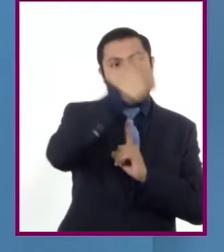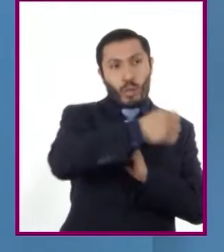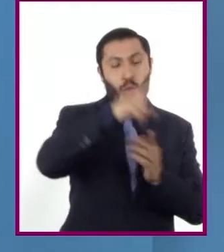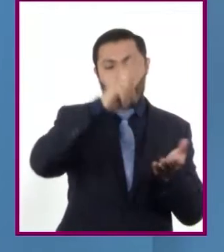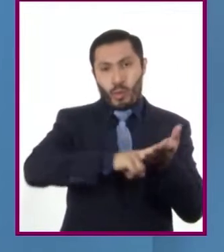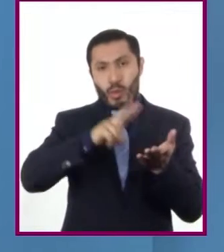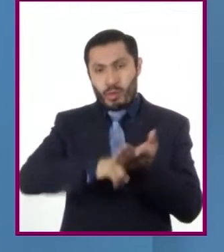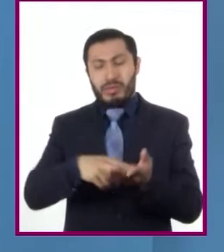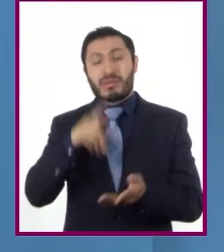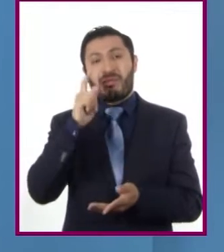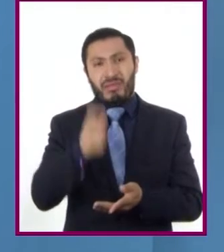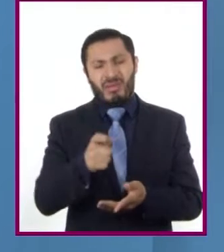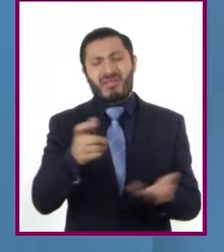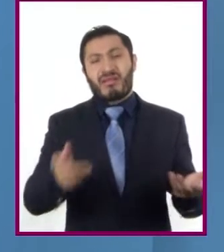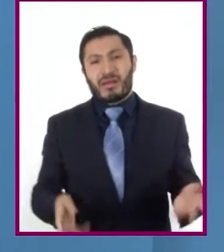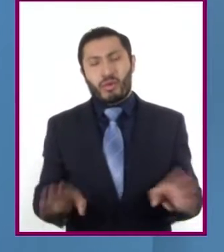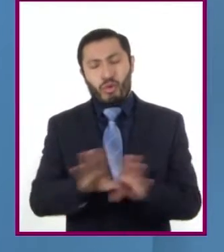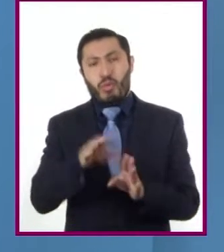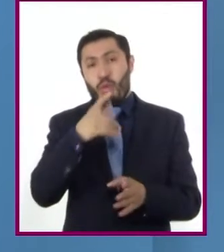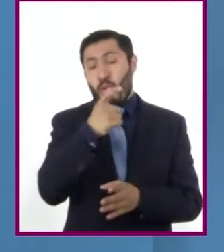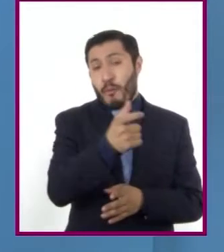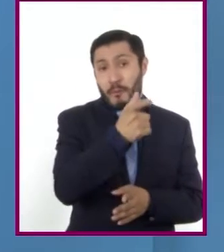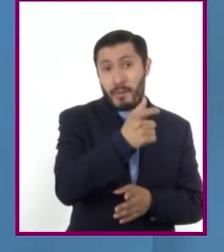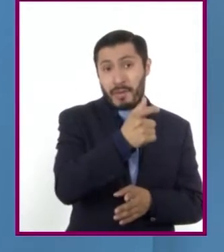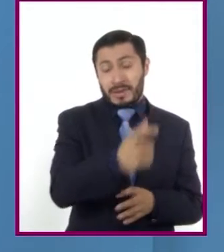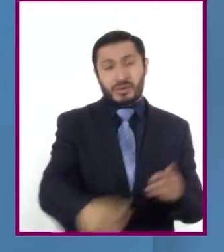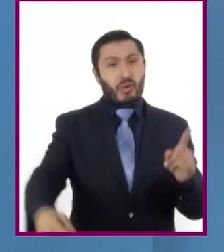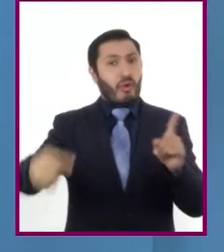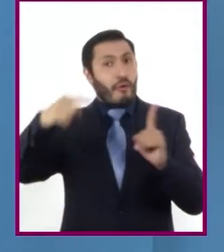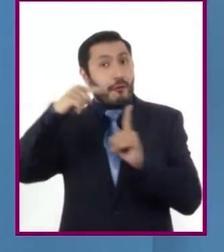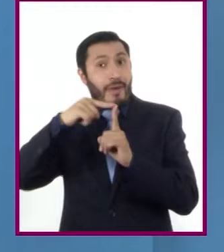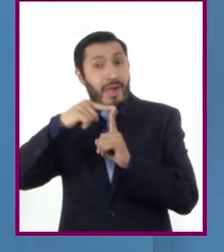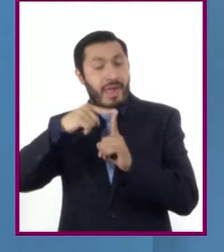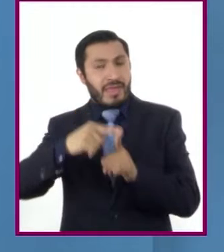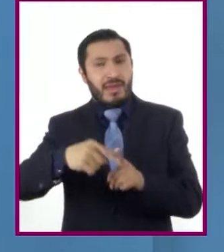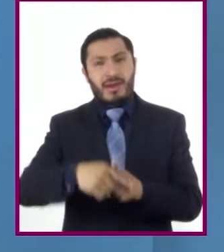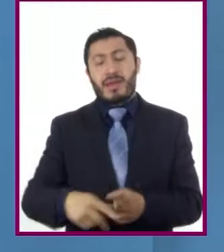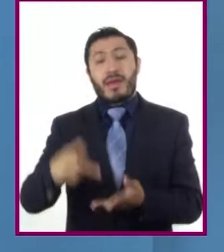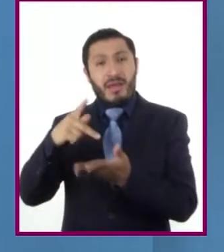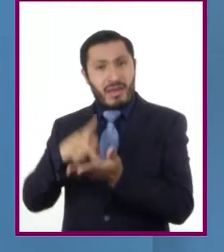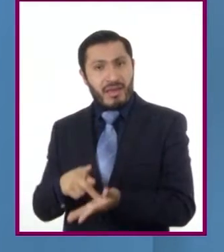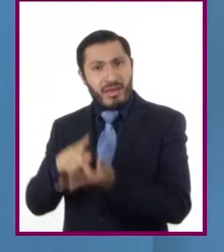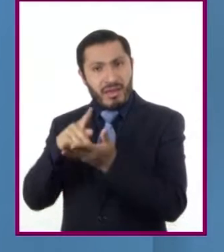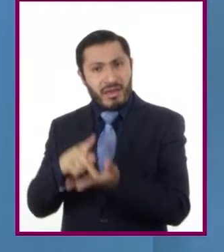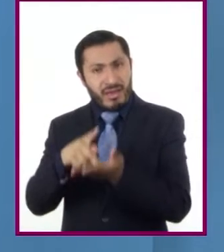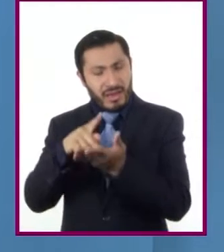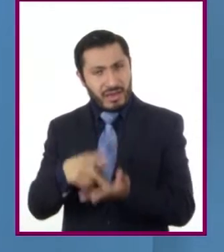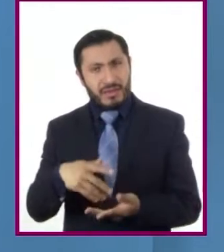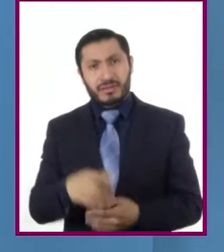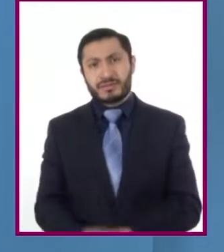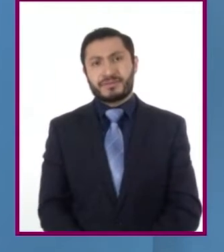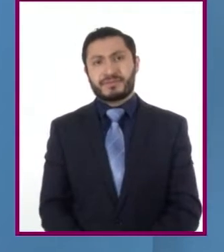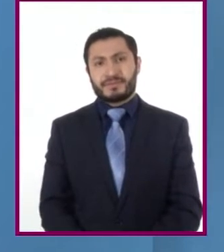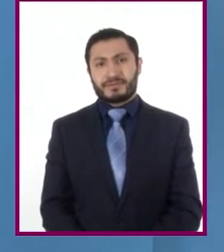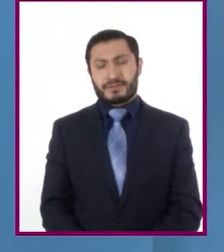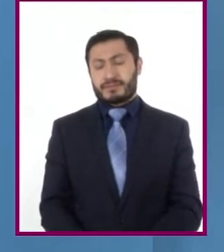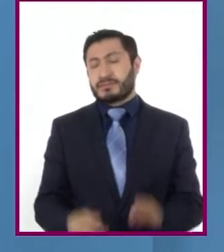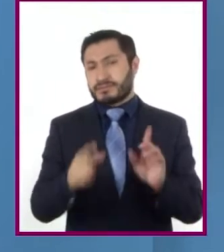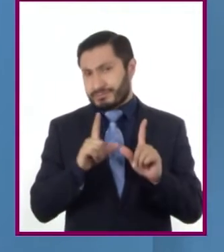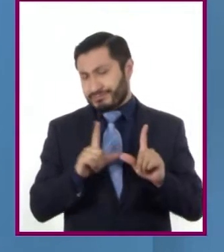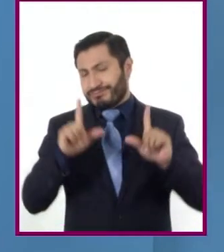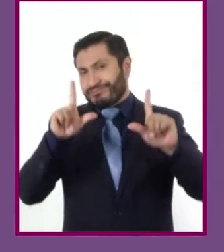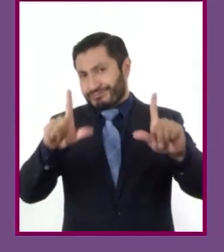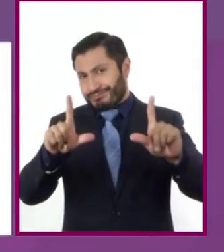valores, es decir, el precio en pesos entre su respectiva masa expresada en kilogramos, como se